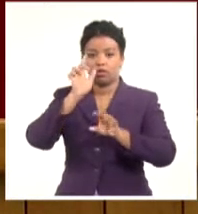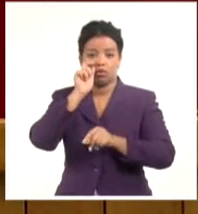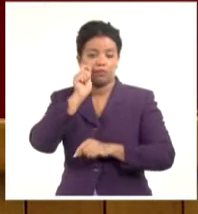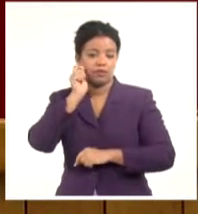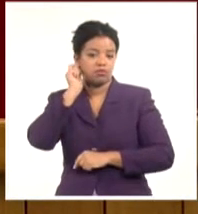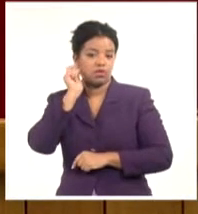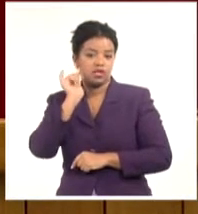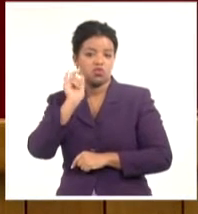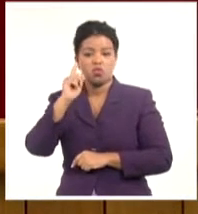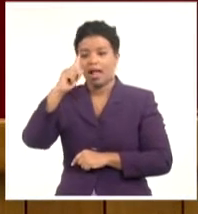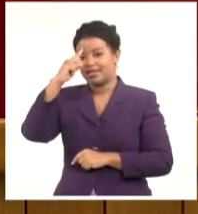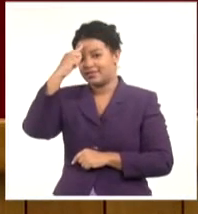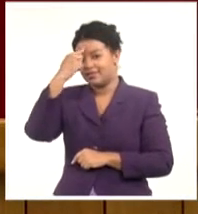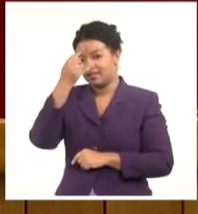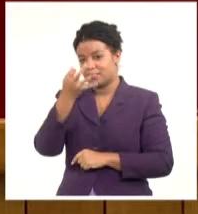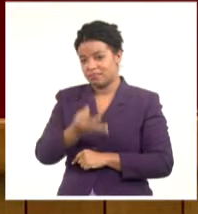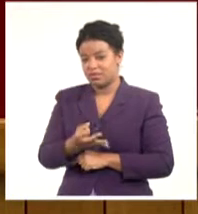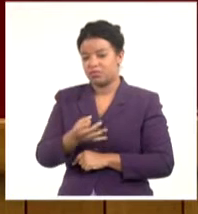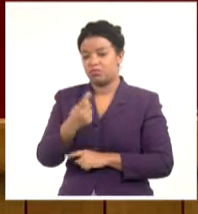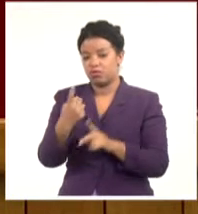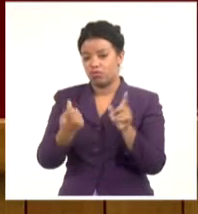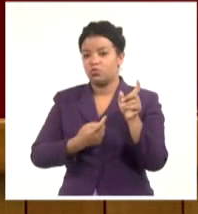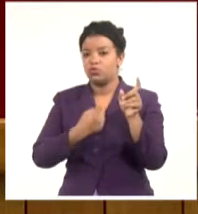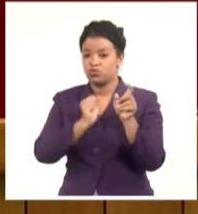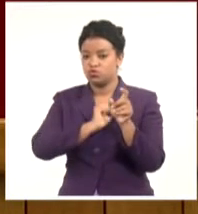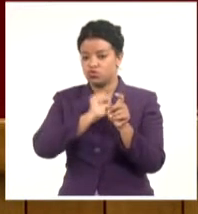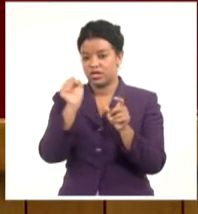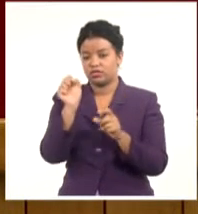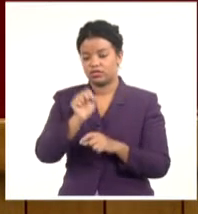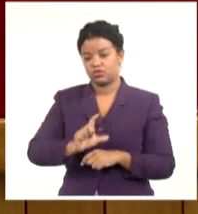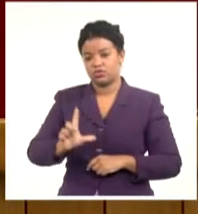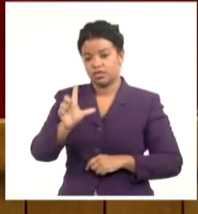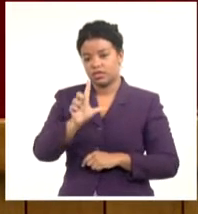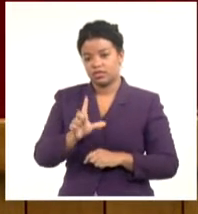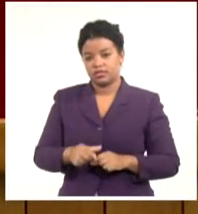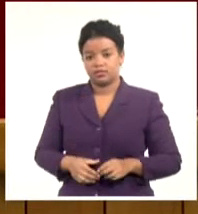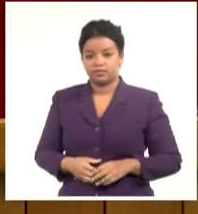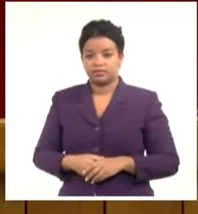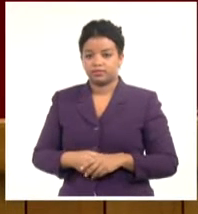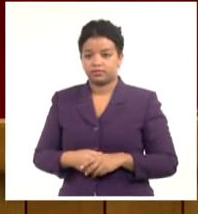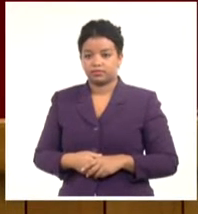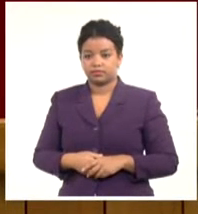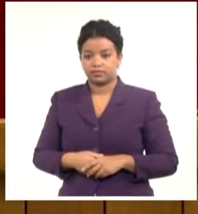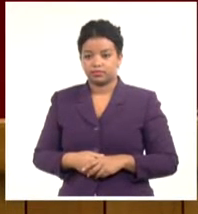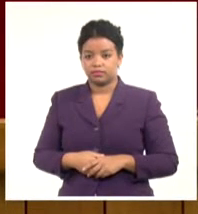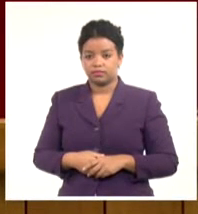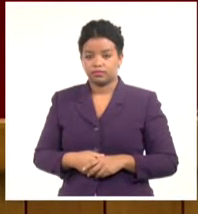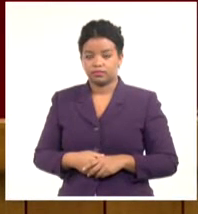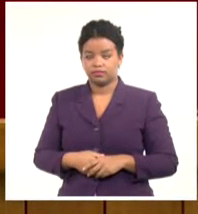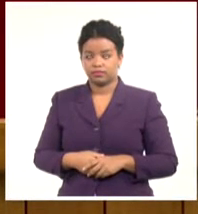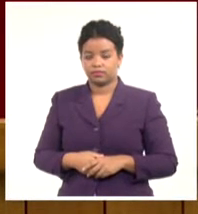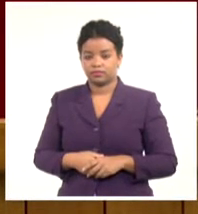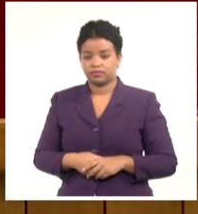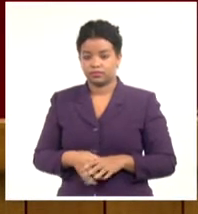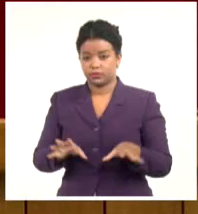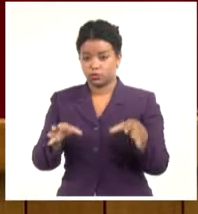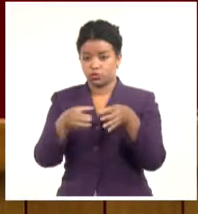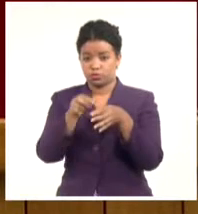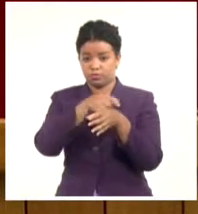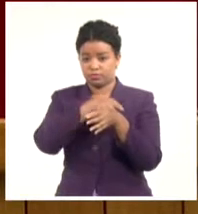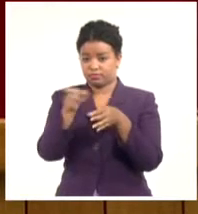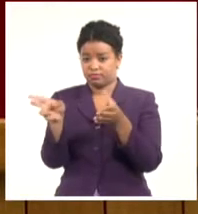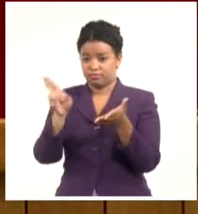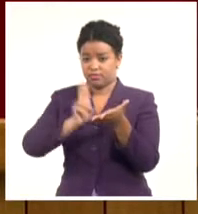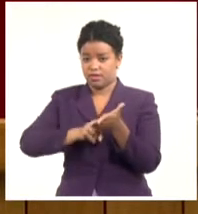Che como conquista superior del ideal socialista. Contar con una membresía que incluya estudiantes de